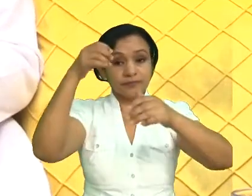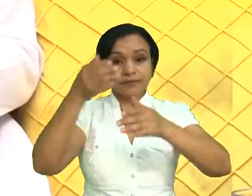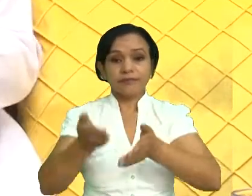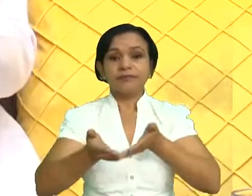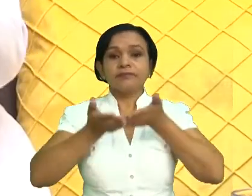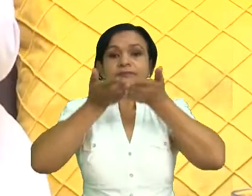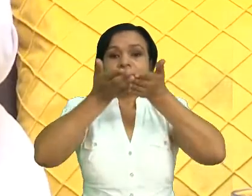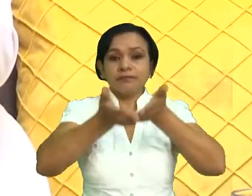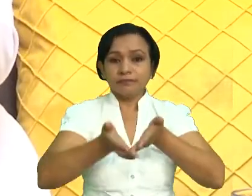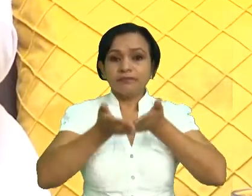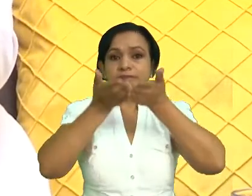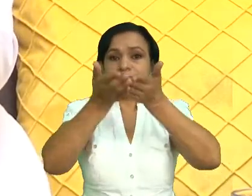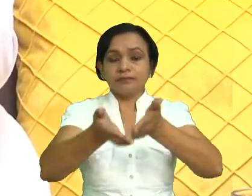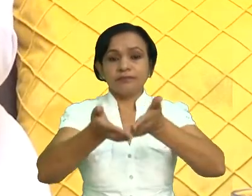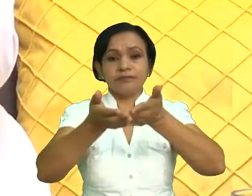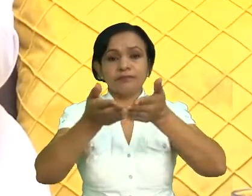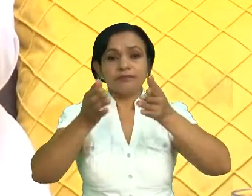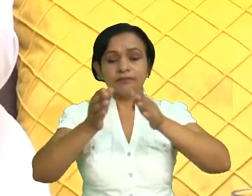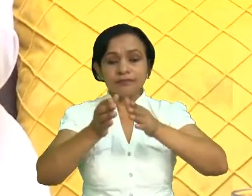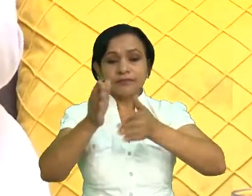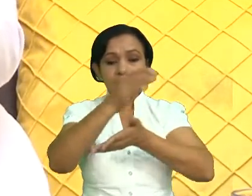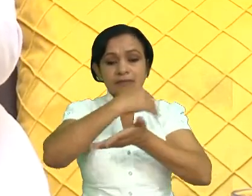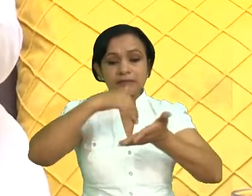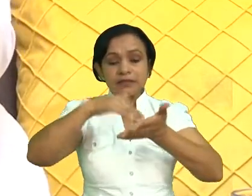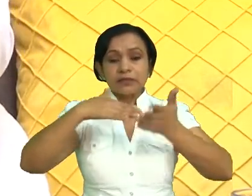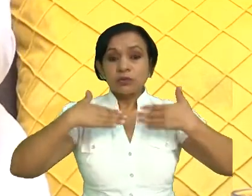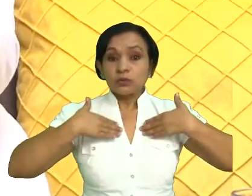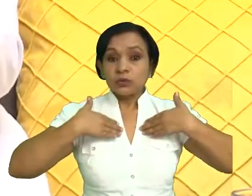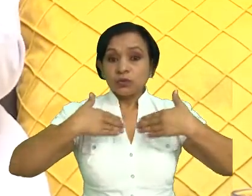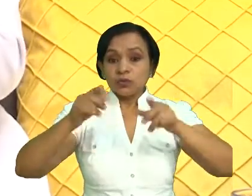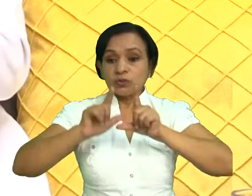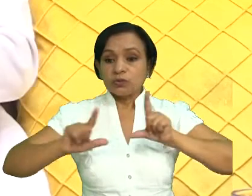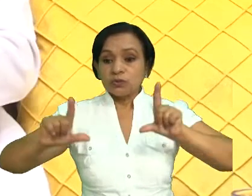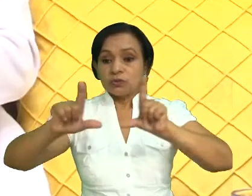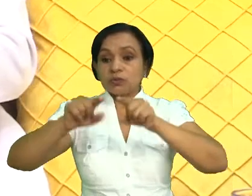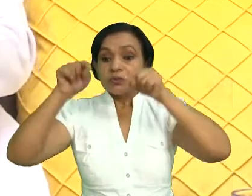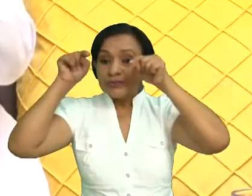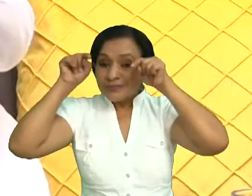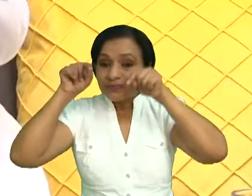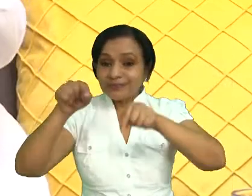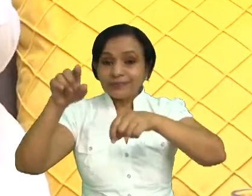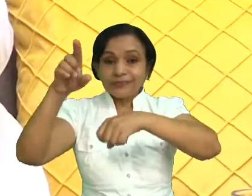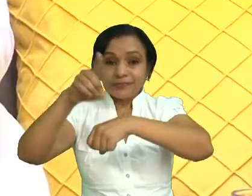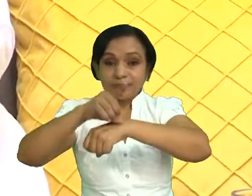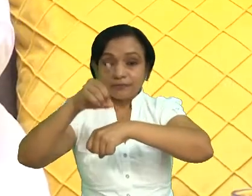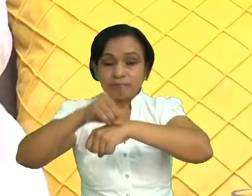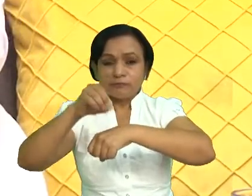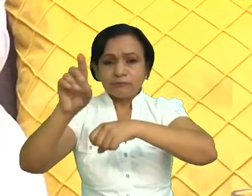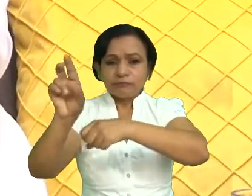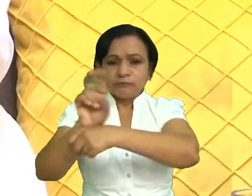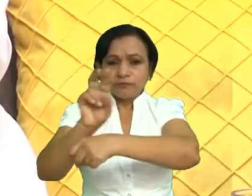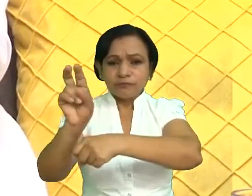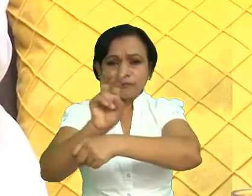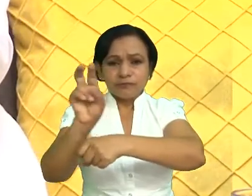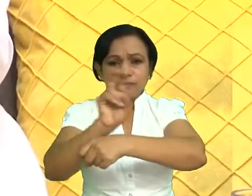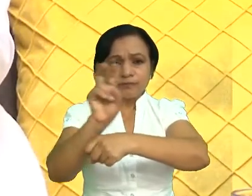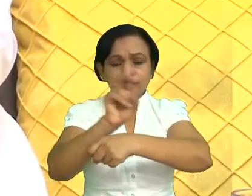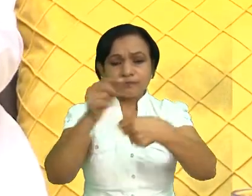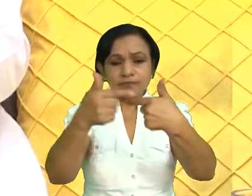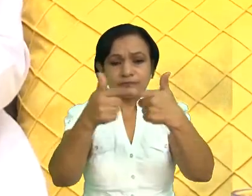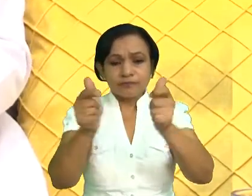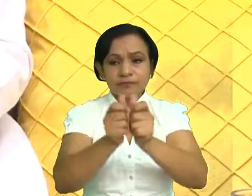marítimo, nosotros tenemos puestos de salud. Y en estos puestos de salud, que están siendo vigilados por un equipo de